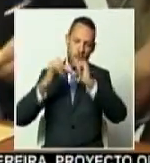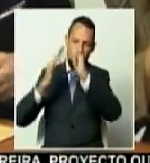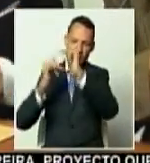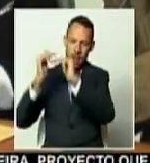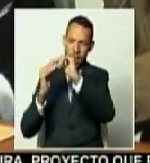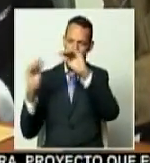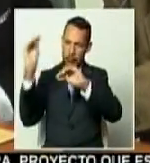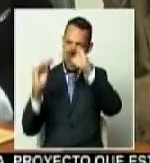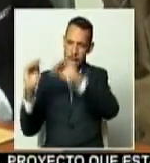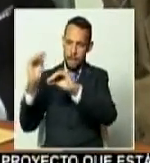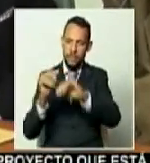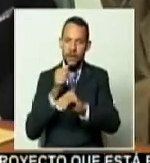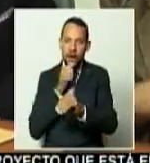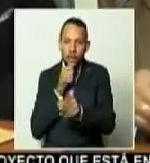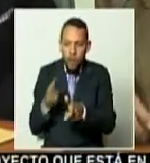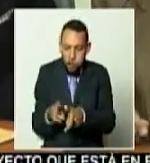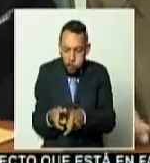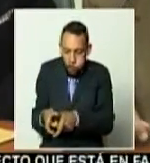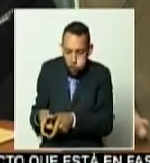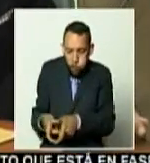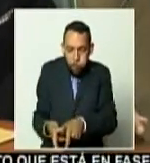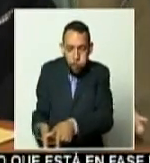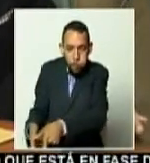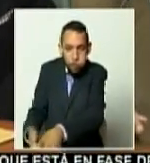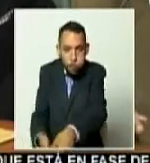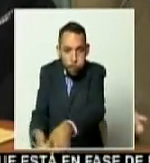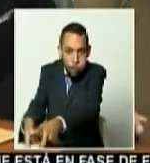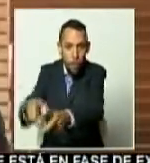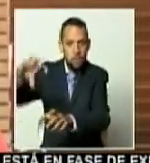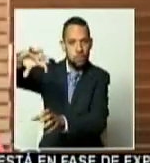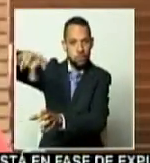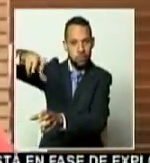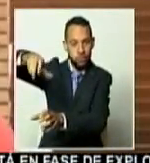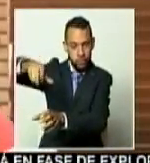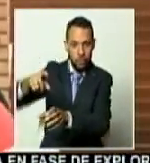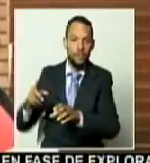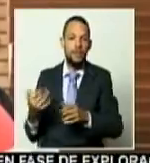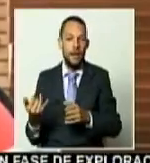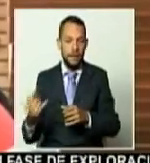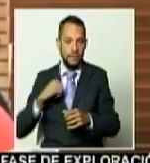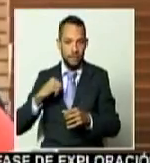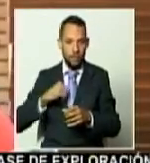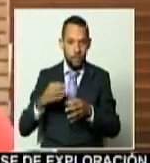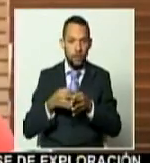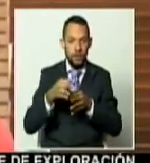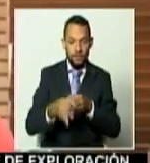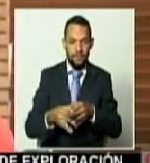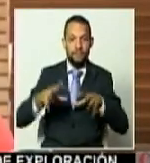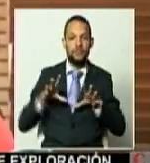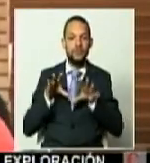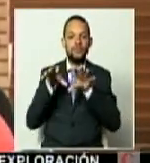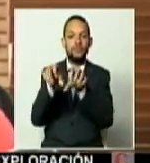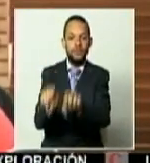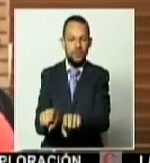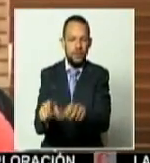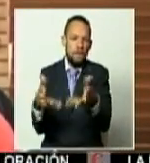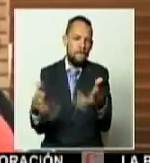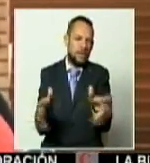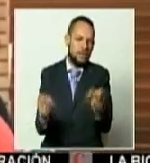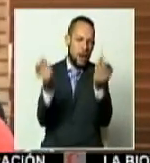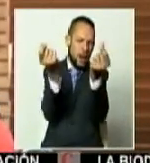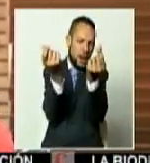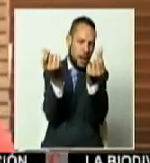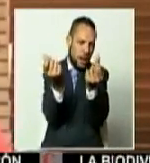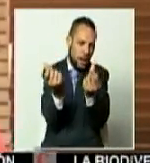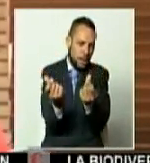los servicios de acueducto y alcantarillado. El municipio entrega el predio. La cotización del predio puede estar más o